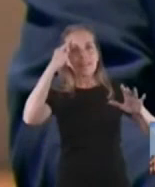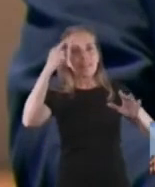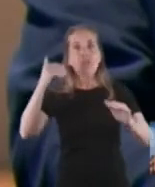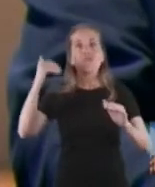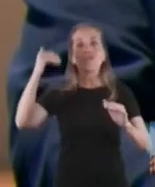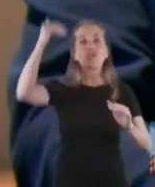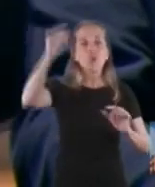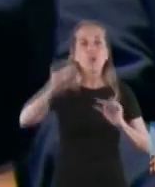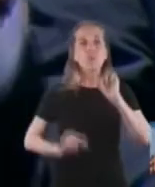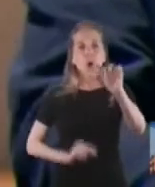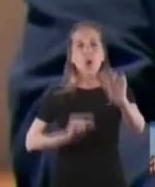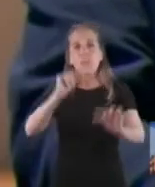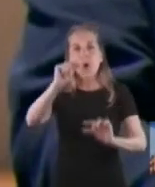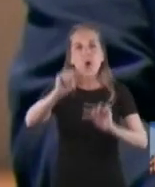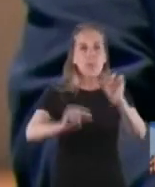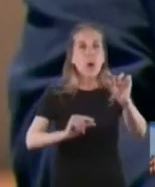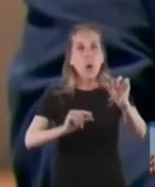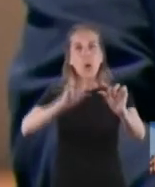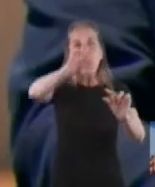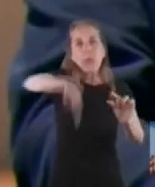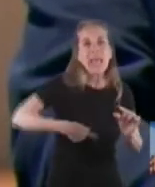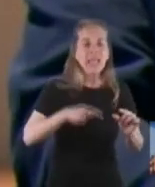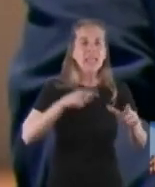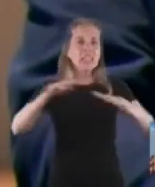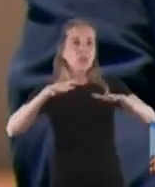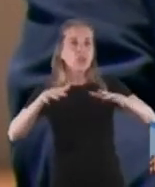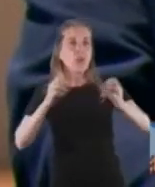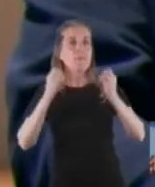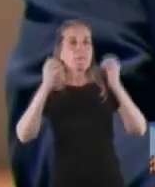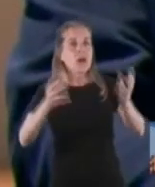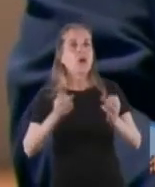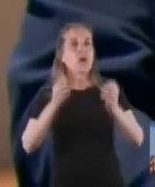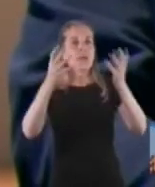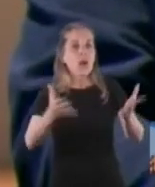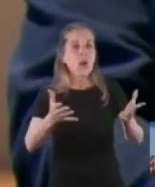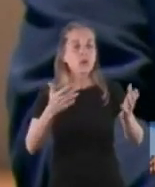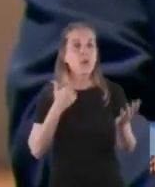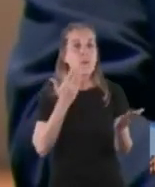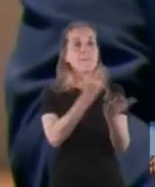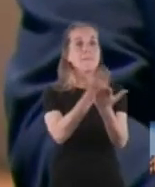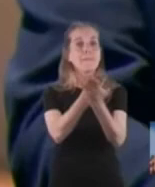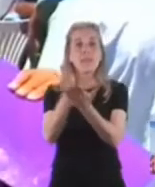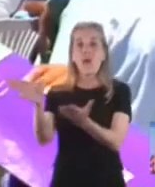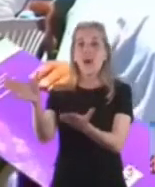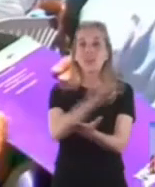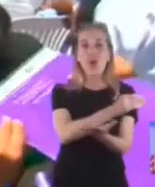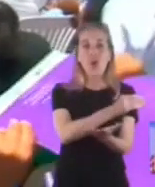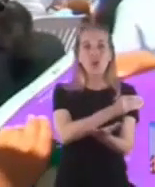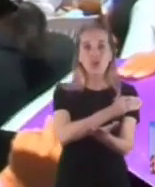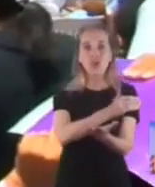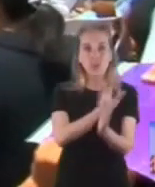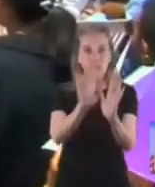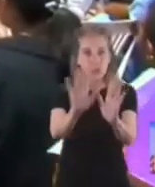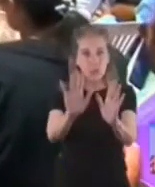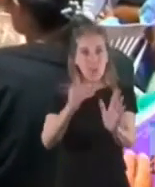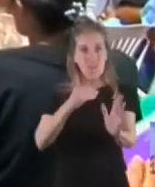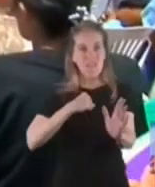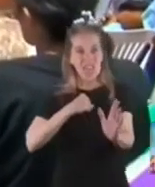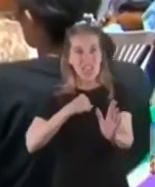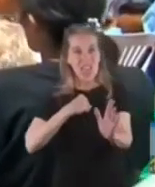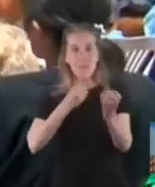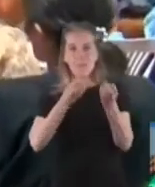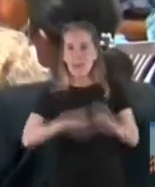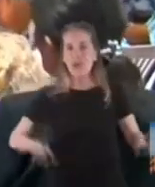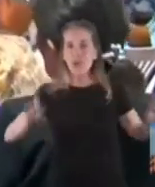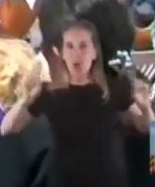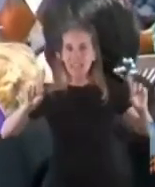saliendo y ese espacio azul se está haciendo un cielo azul para todos. Y yo les pido a todos que no pierdan la esperanza. Ahí